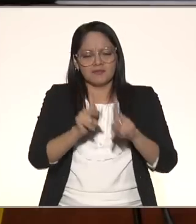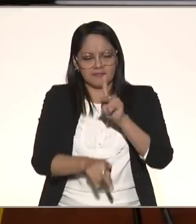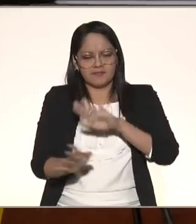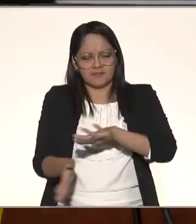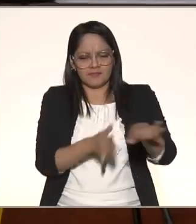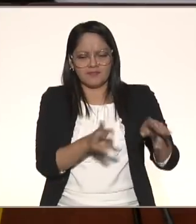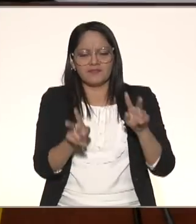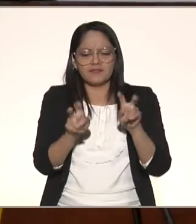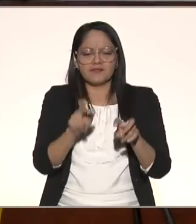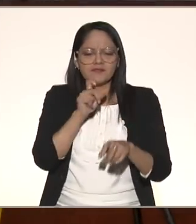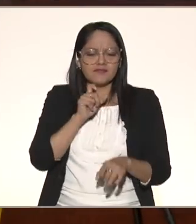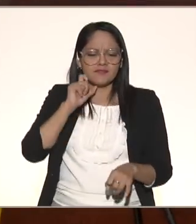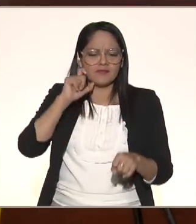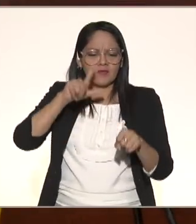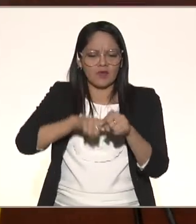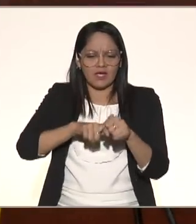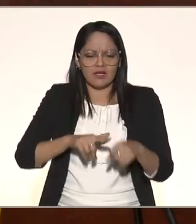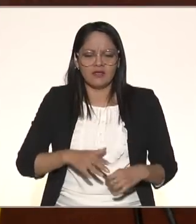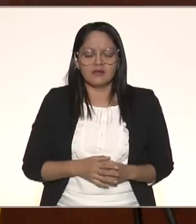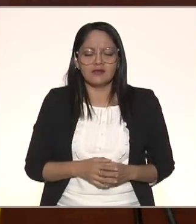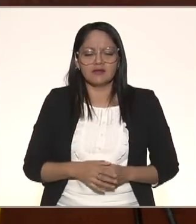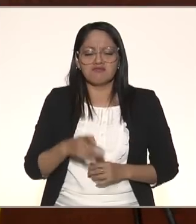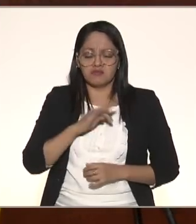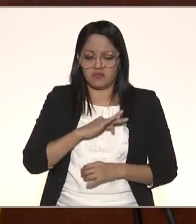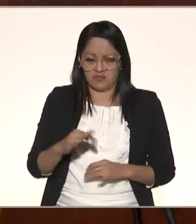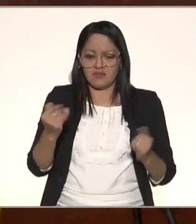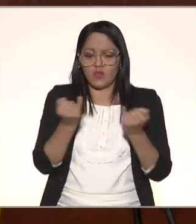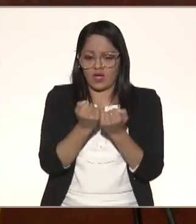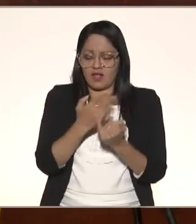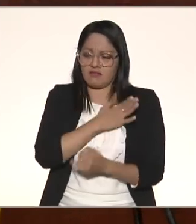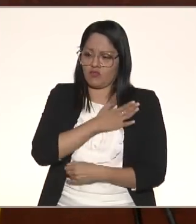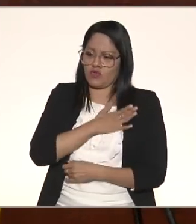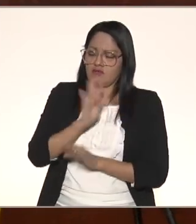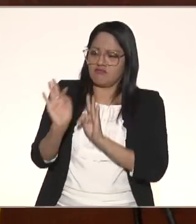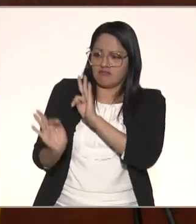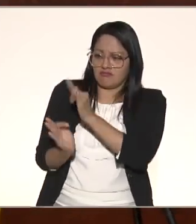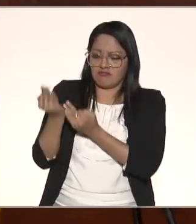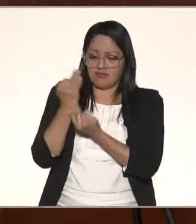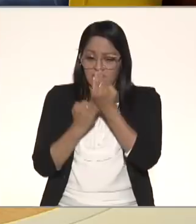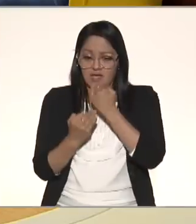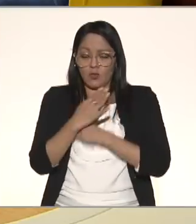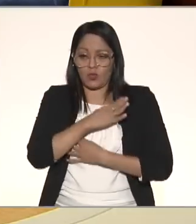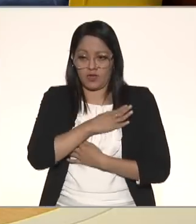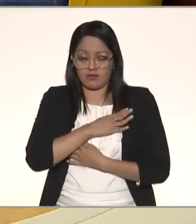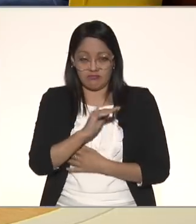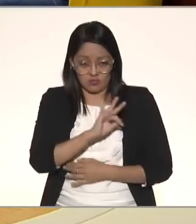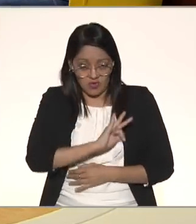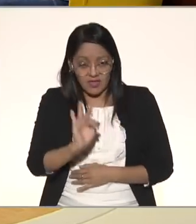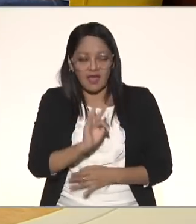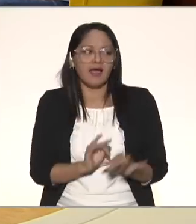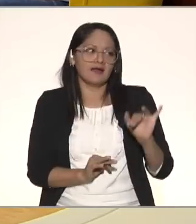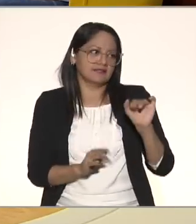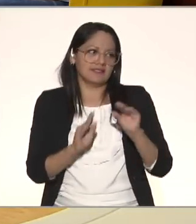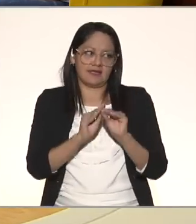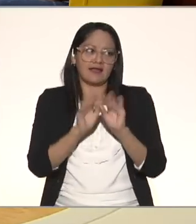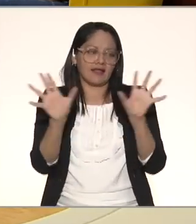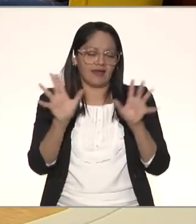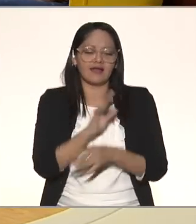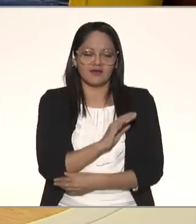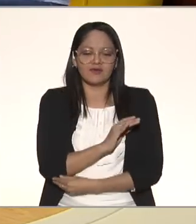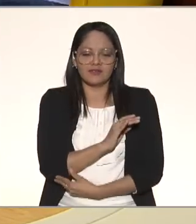la sexualidad se puede ser también generoso se tiene por supuesto que pues sí más bien se tiene